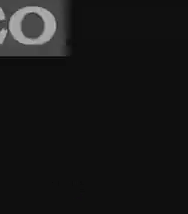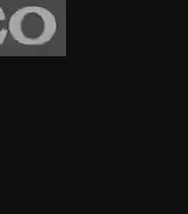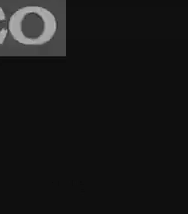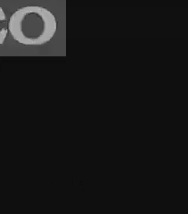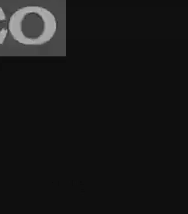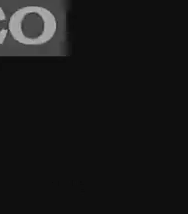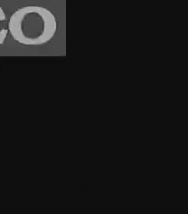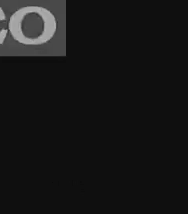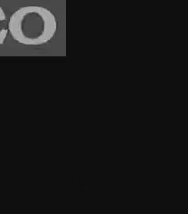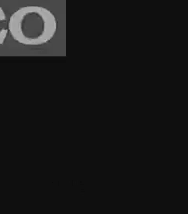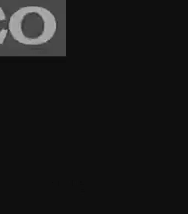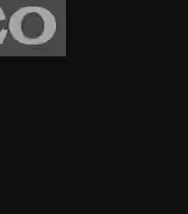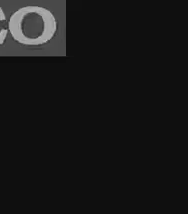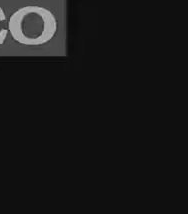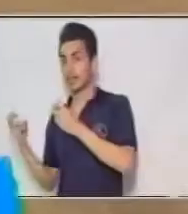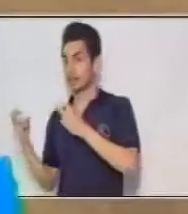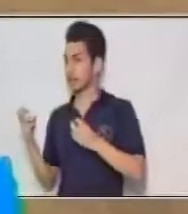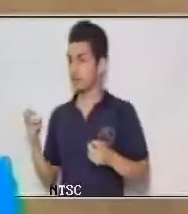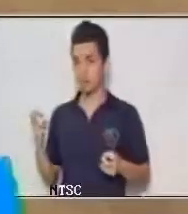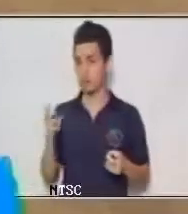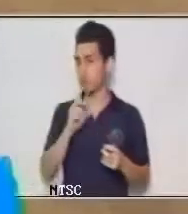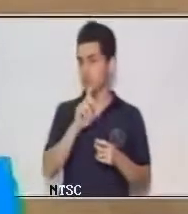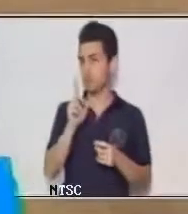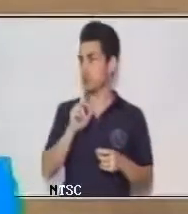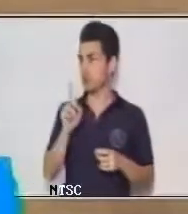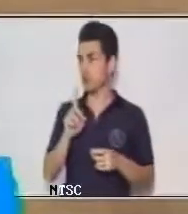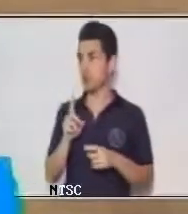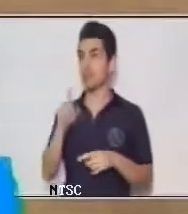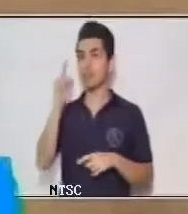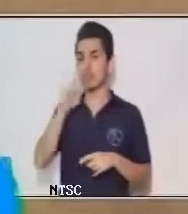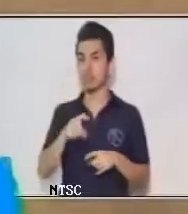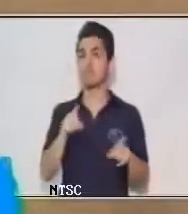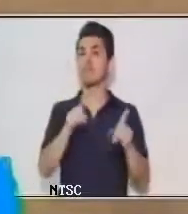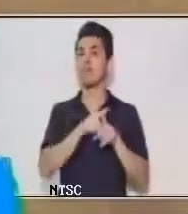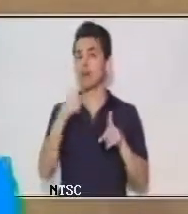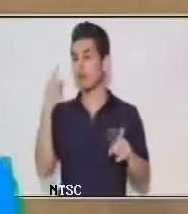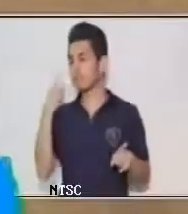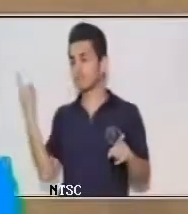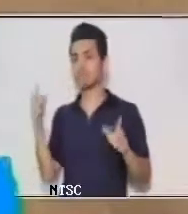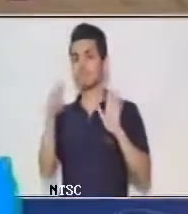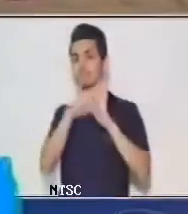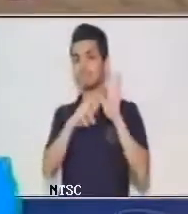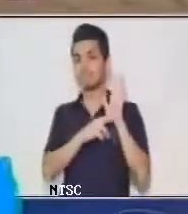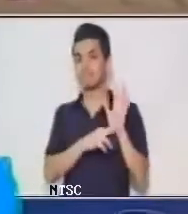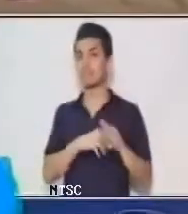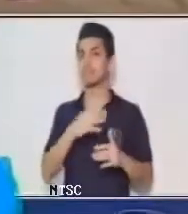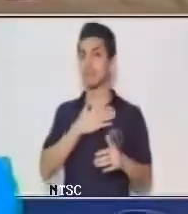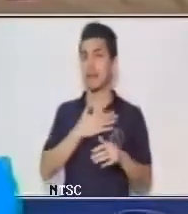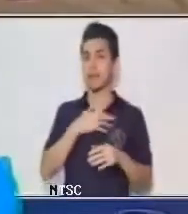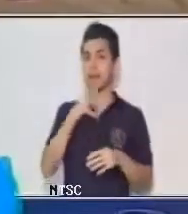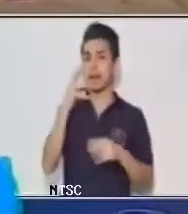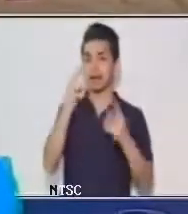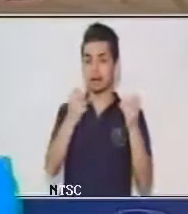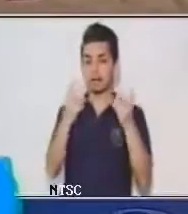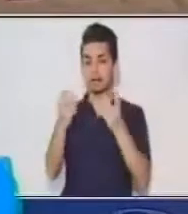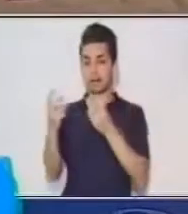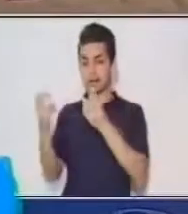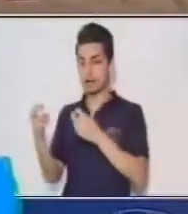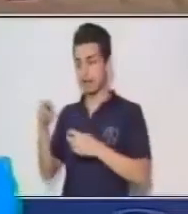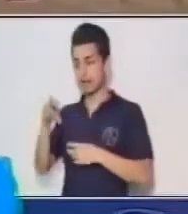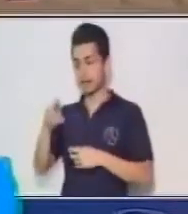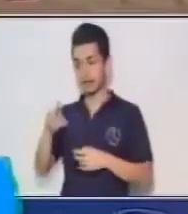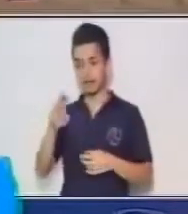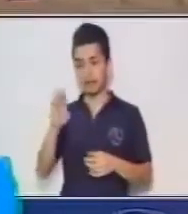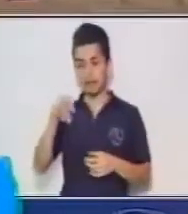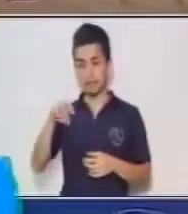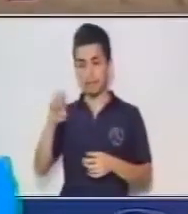repetición, sino que por medio de una regla. ¿Qué regla? La regla de repetición. Bueno, vamos a dar